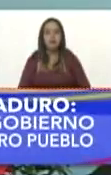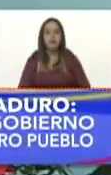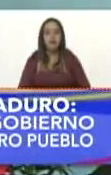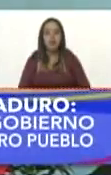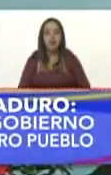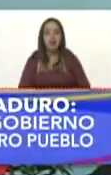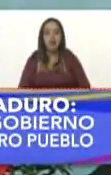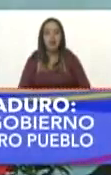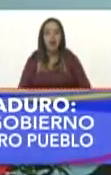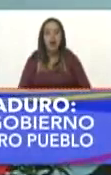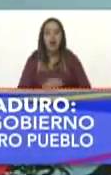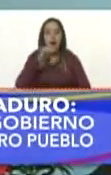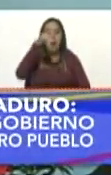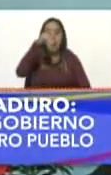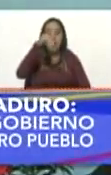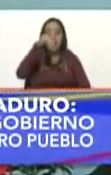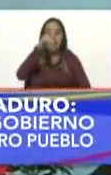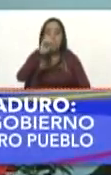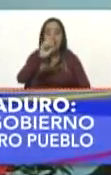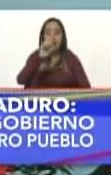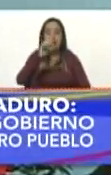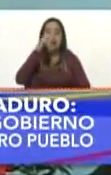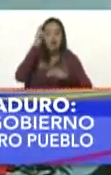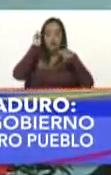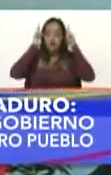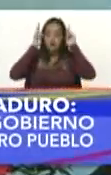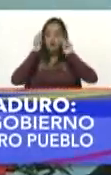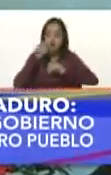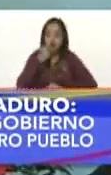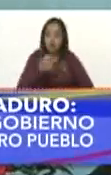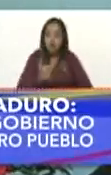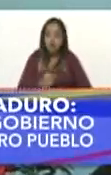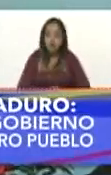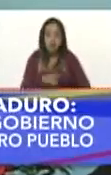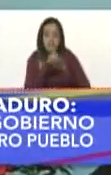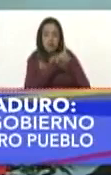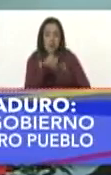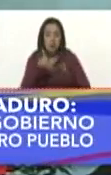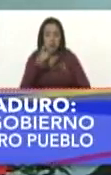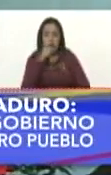Maburro, me llaman. No, que Maduro